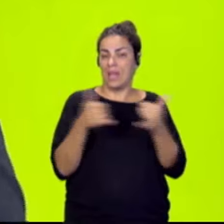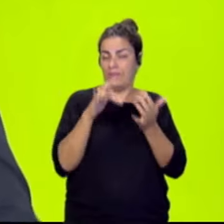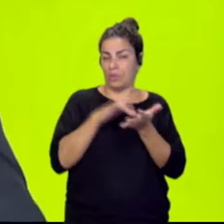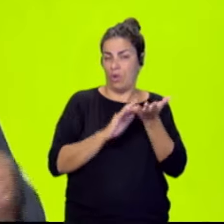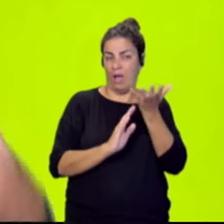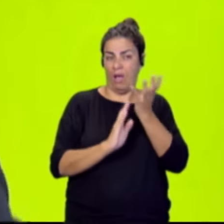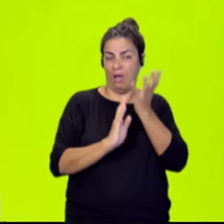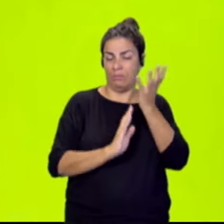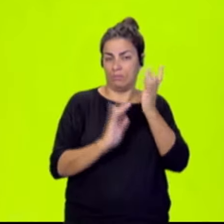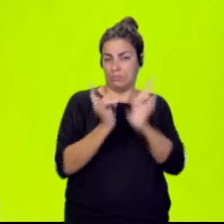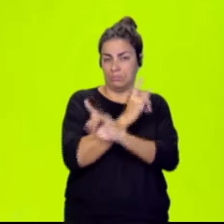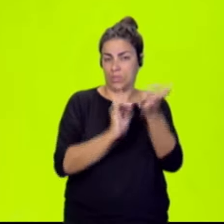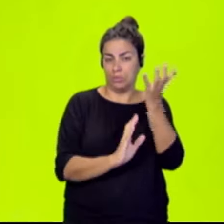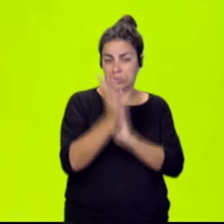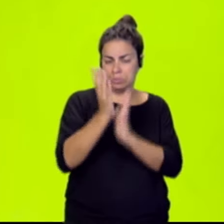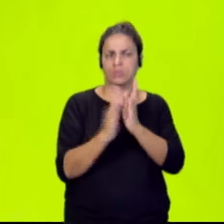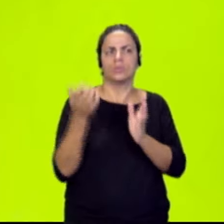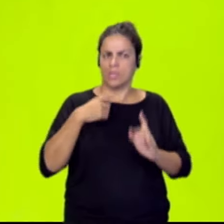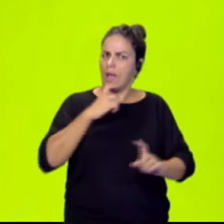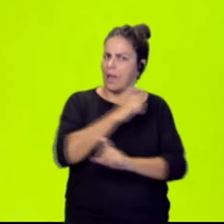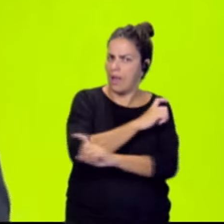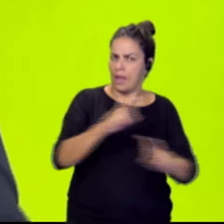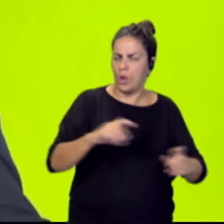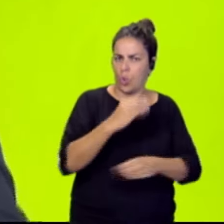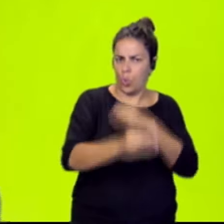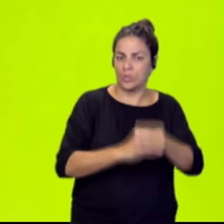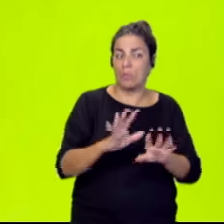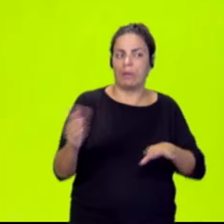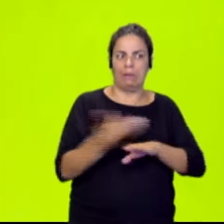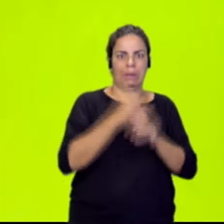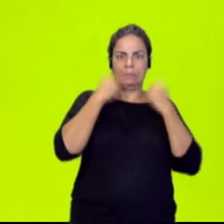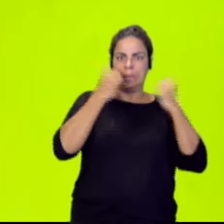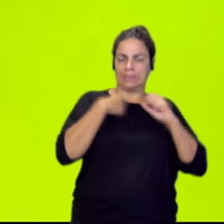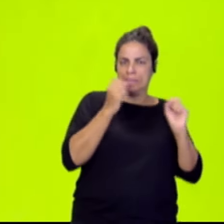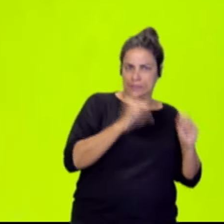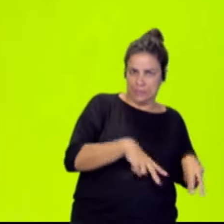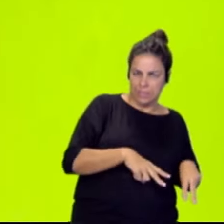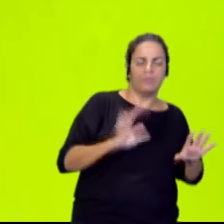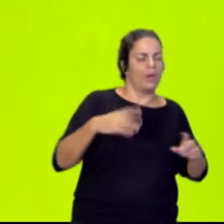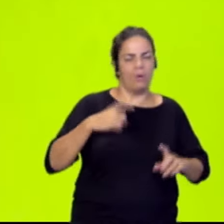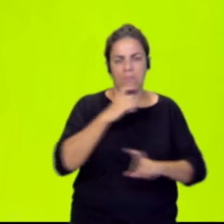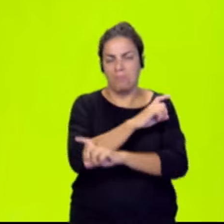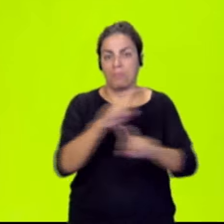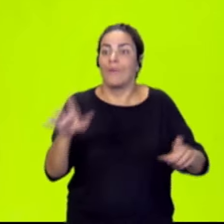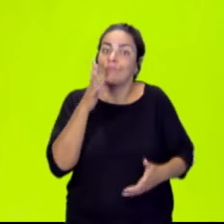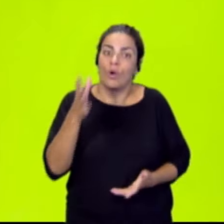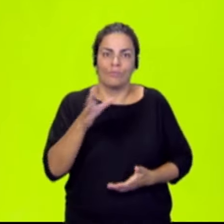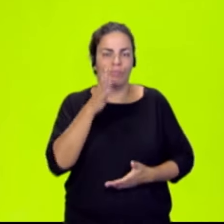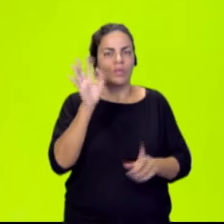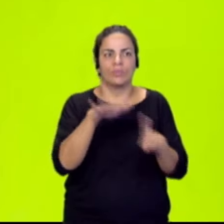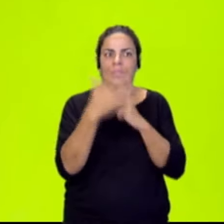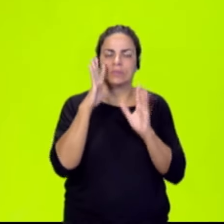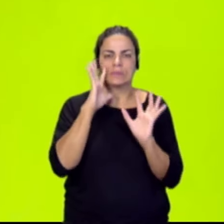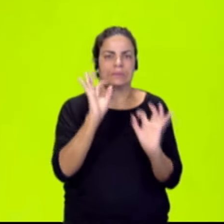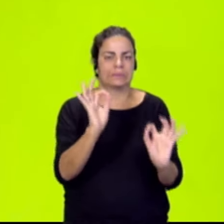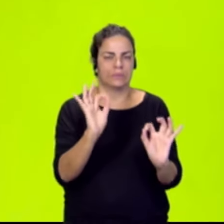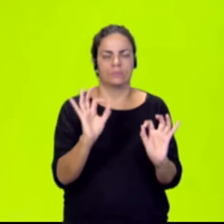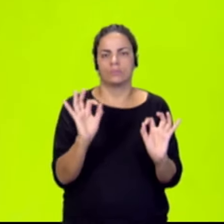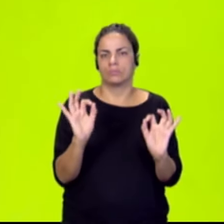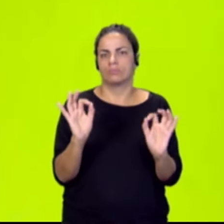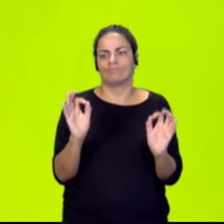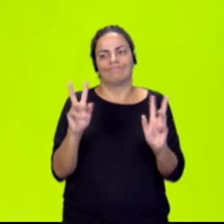sin ese adiestramiento previo como que estamos teniendo ahora, y bueno, pues vistas las circunstancias de riesgo que acontecían en esa emergencia de